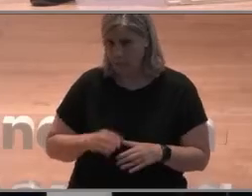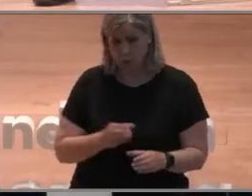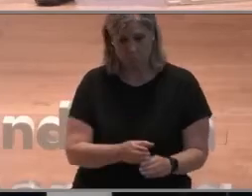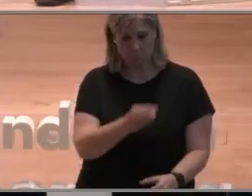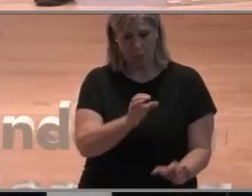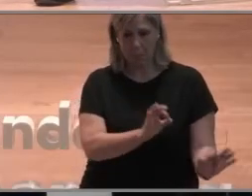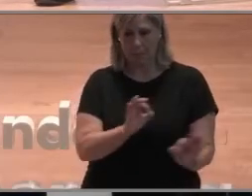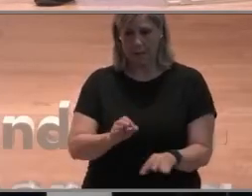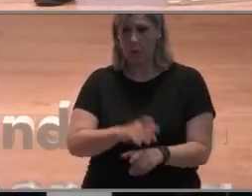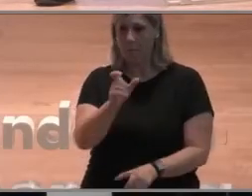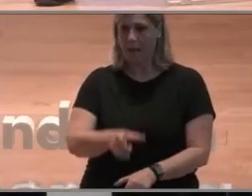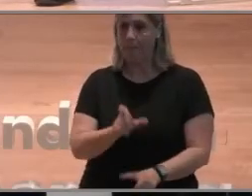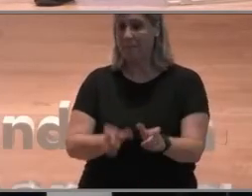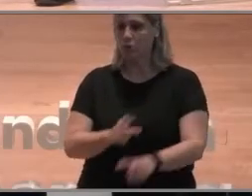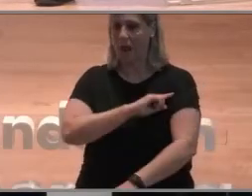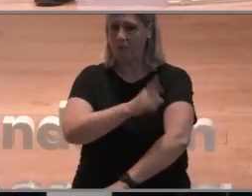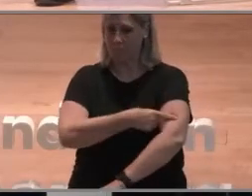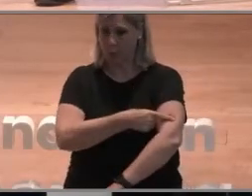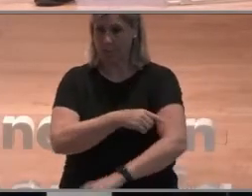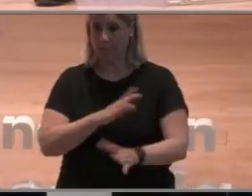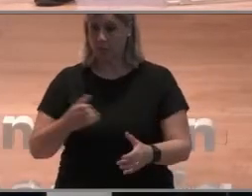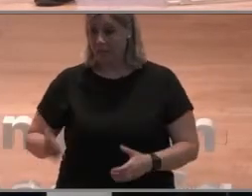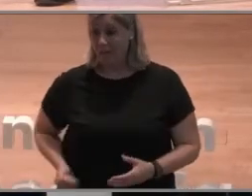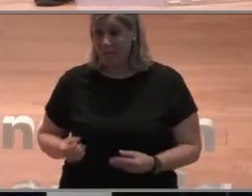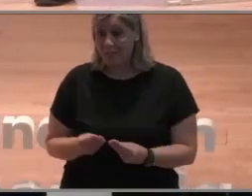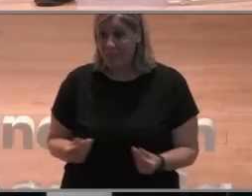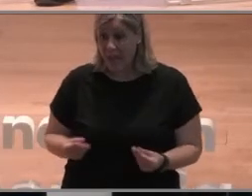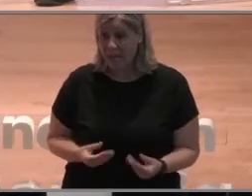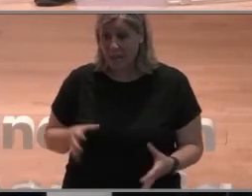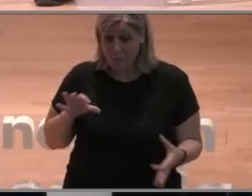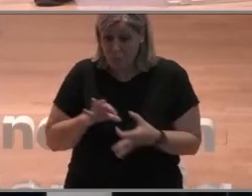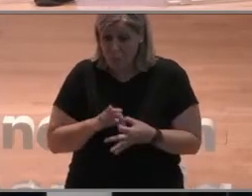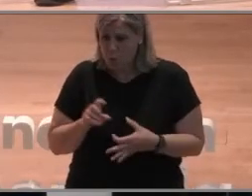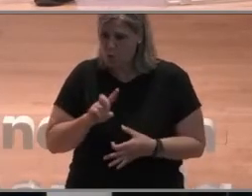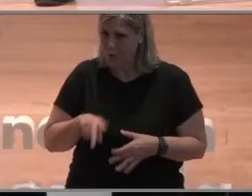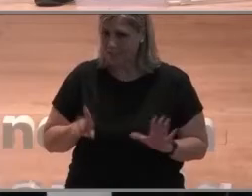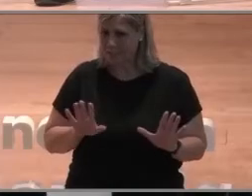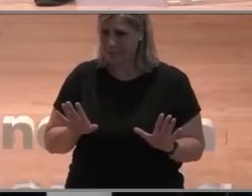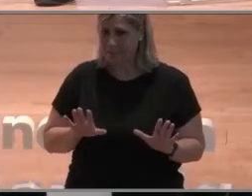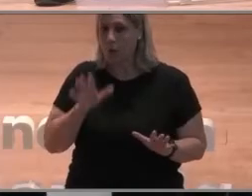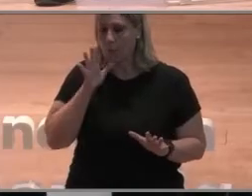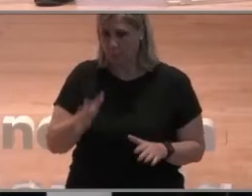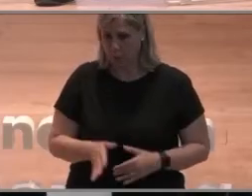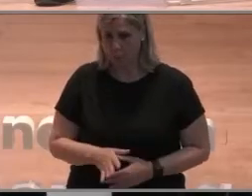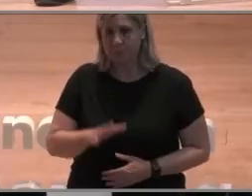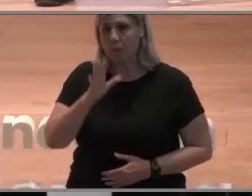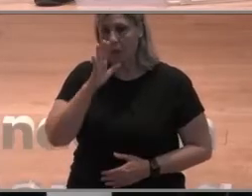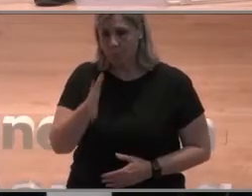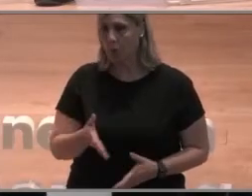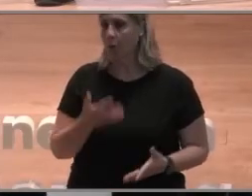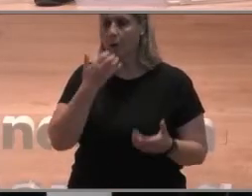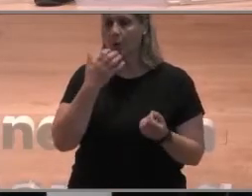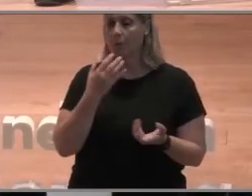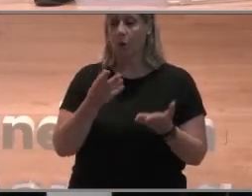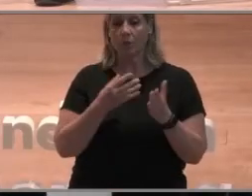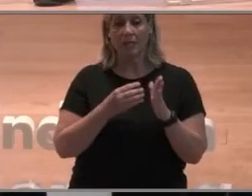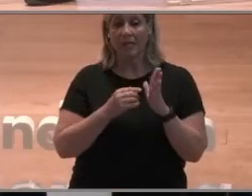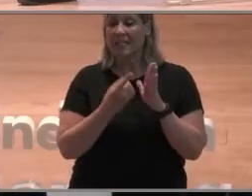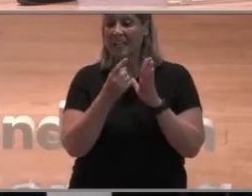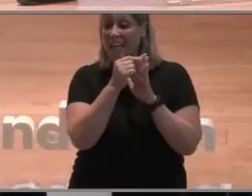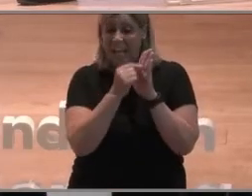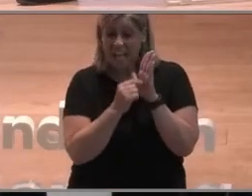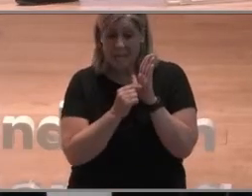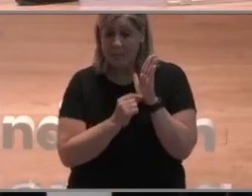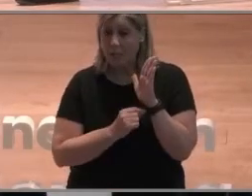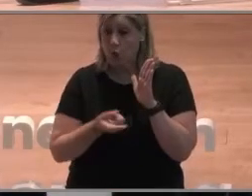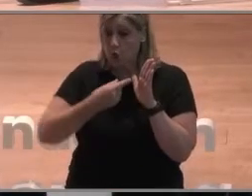el deportista. Entonces, para las diarreas no sería la adecuada, por diferentes motivos. Porque no tiene los requerimientos que nosotros necesitamos, es